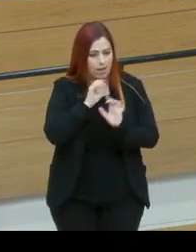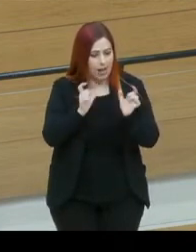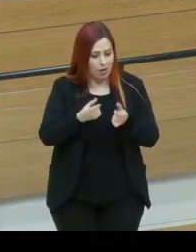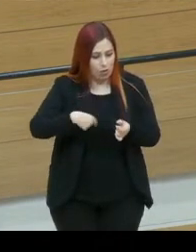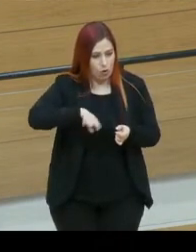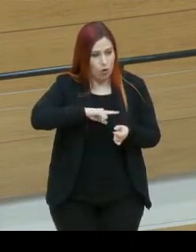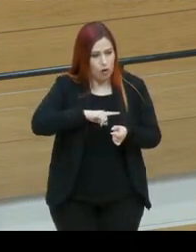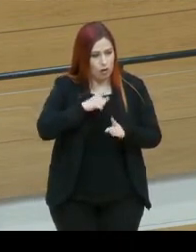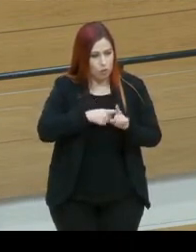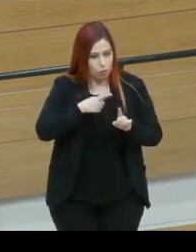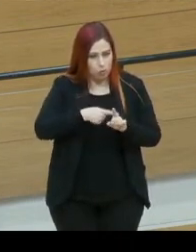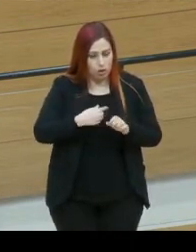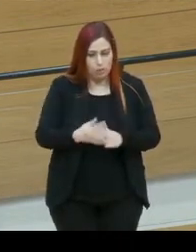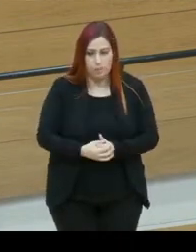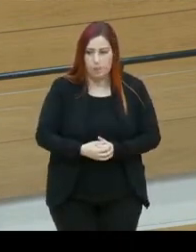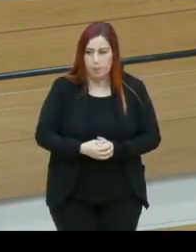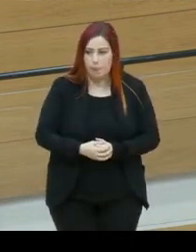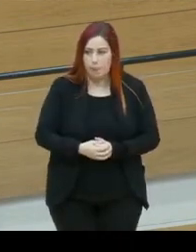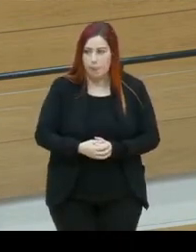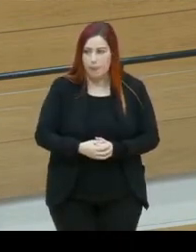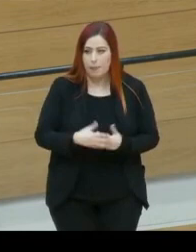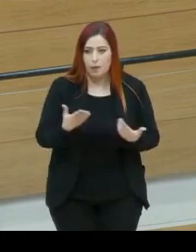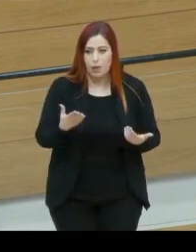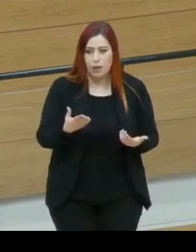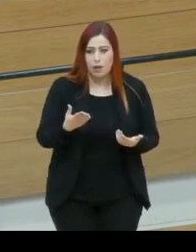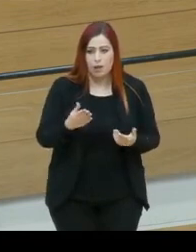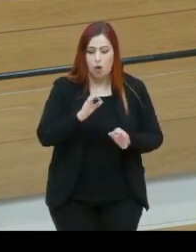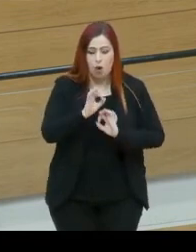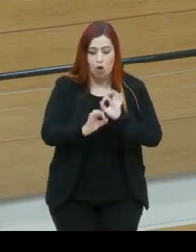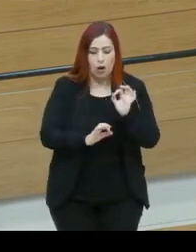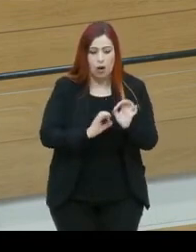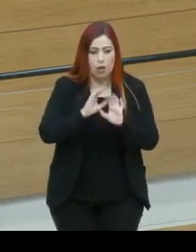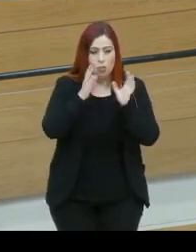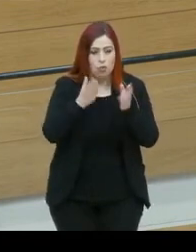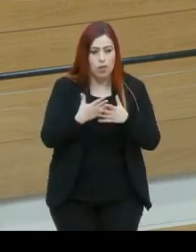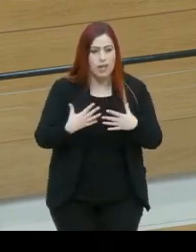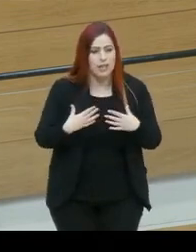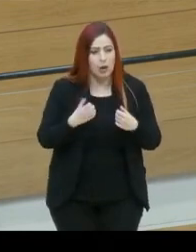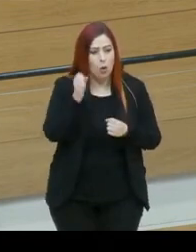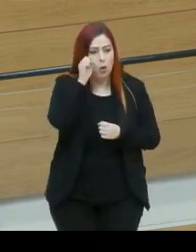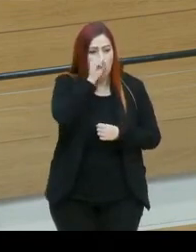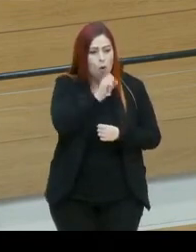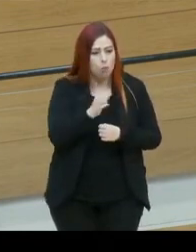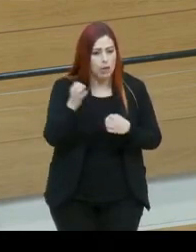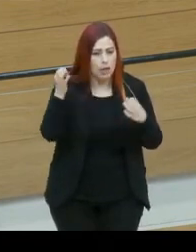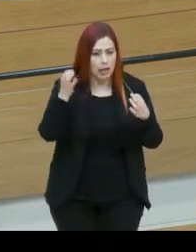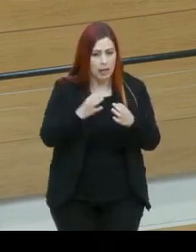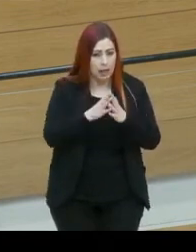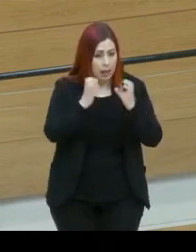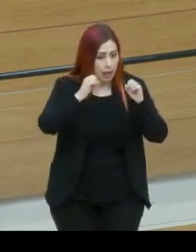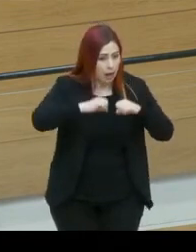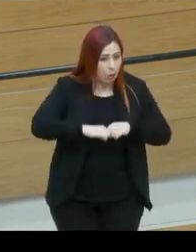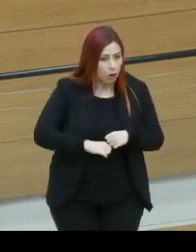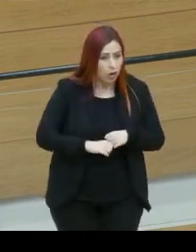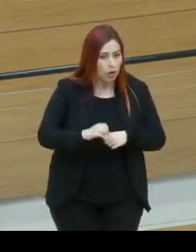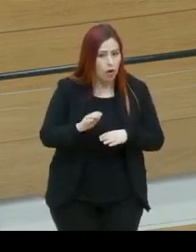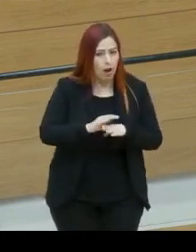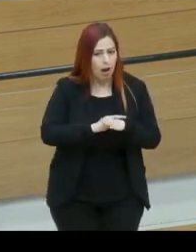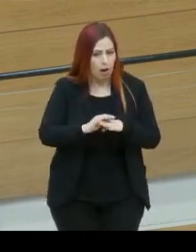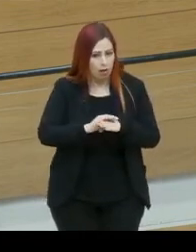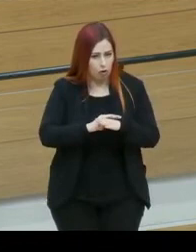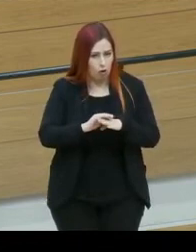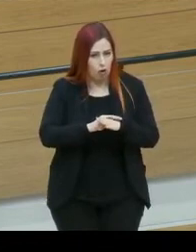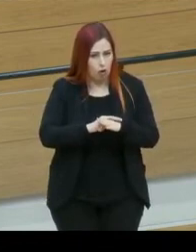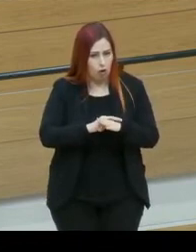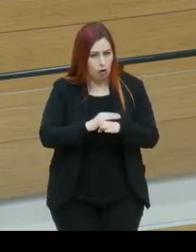reuniones. ¿Y qué opina la Organización Mundial de la Salud sobre esto? ¿Está de acuerdo con que el alcohol sea